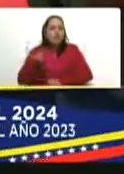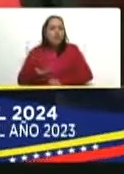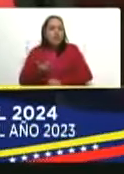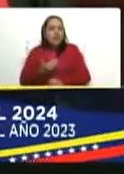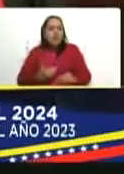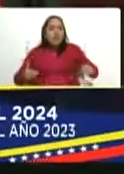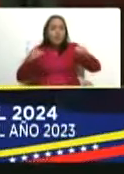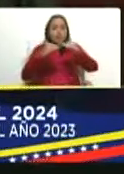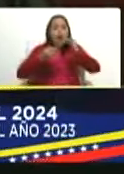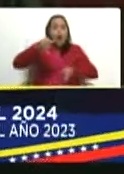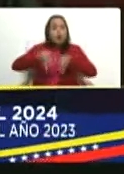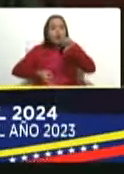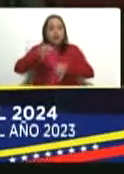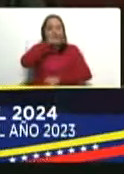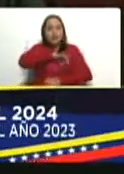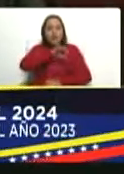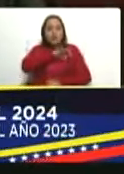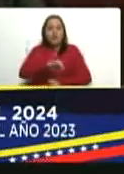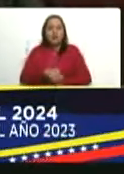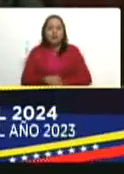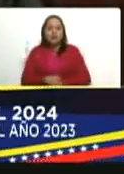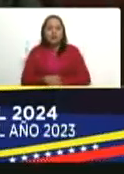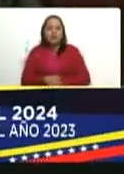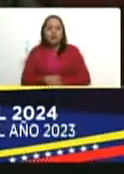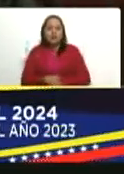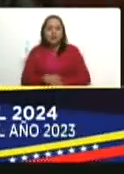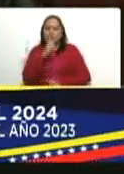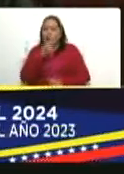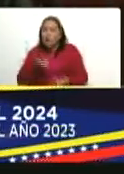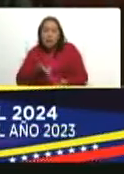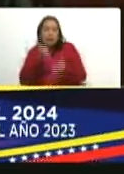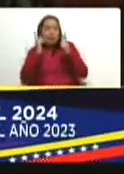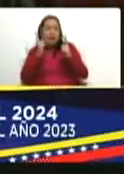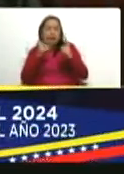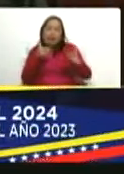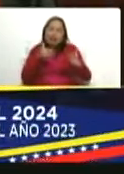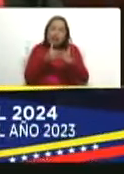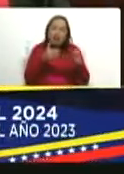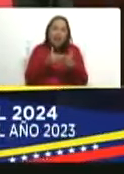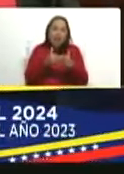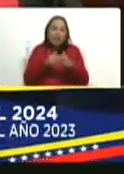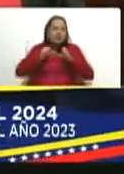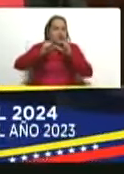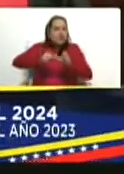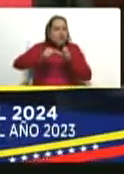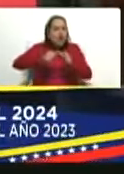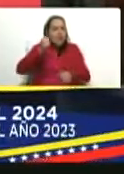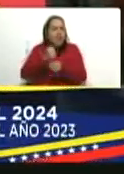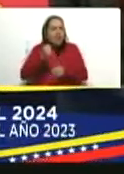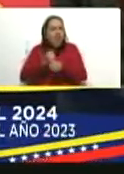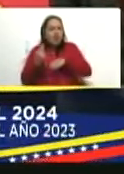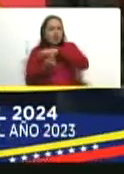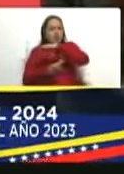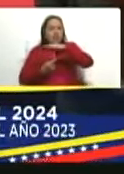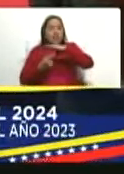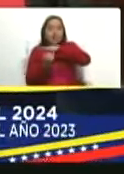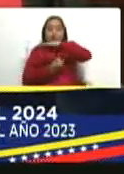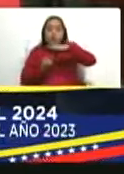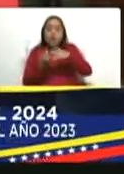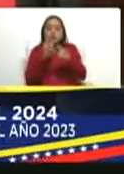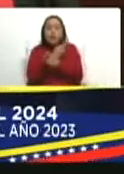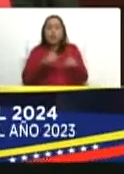equidad y de la justicia social. Obstaculiza y distorsiona la consistencia de las instituciones democráticas y